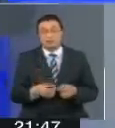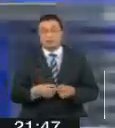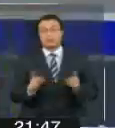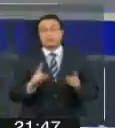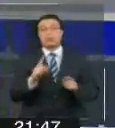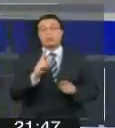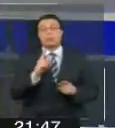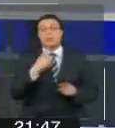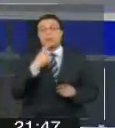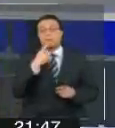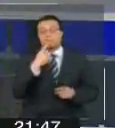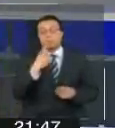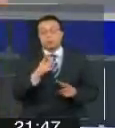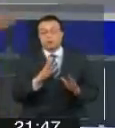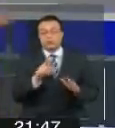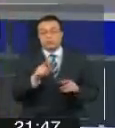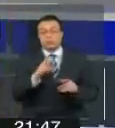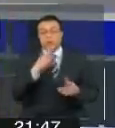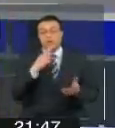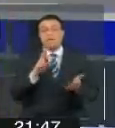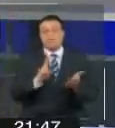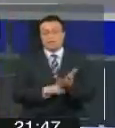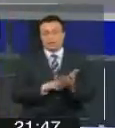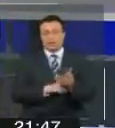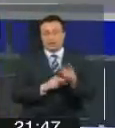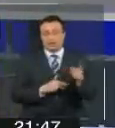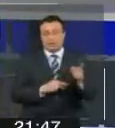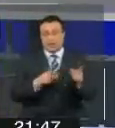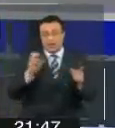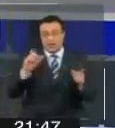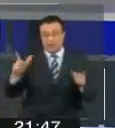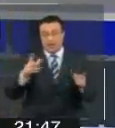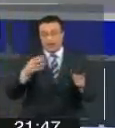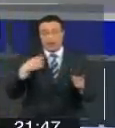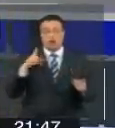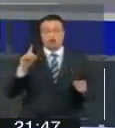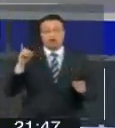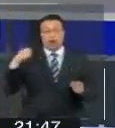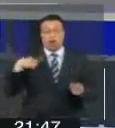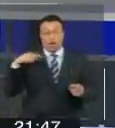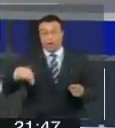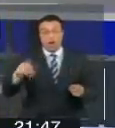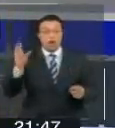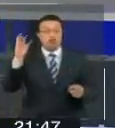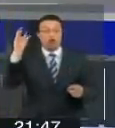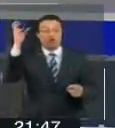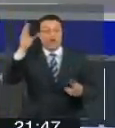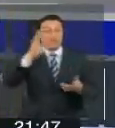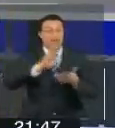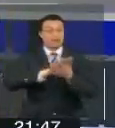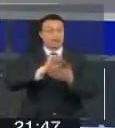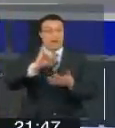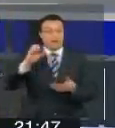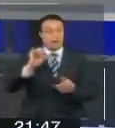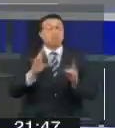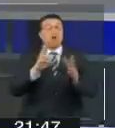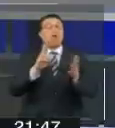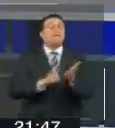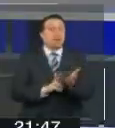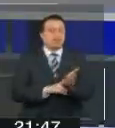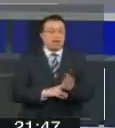le pregunto, al menos se entendió bien. Si fuera cierto la versión de él, de que solo estuvo ahí pero no participó en nada de las